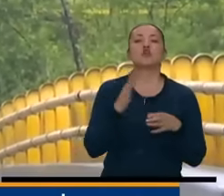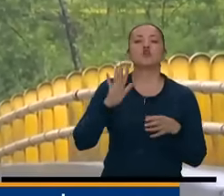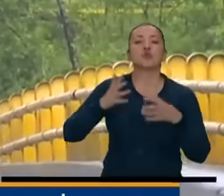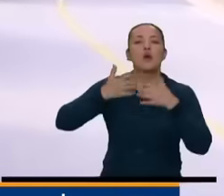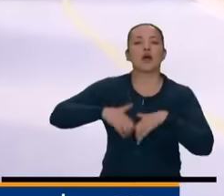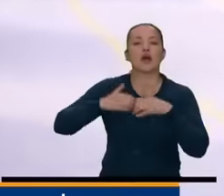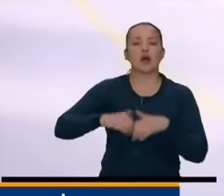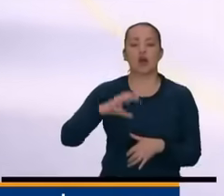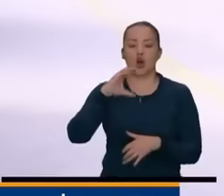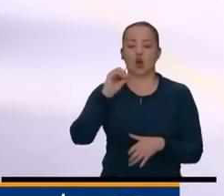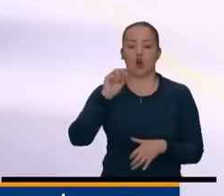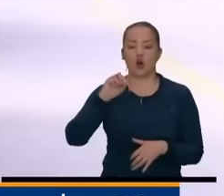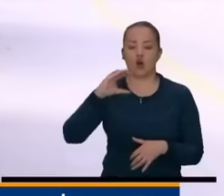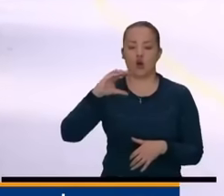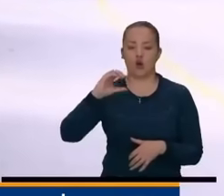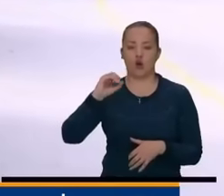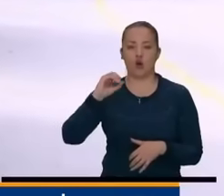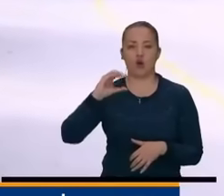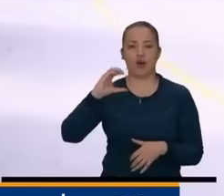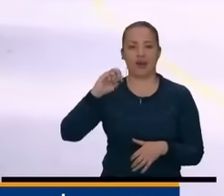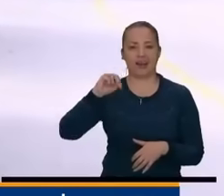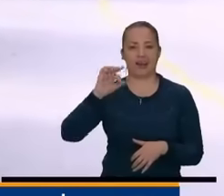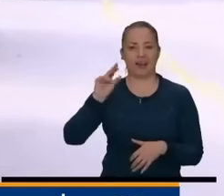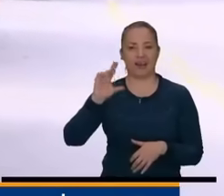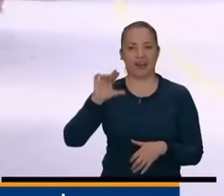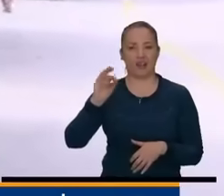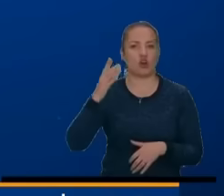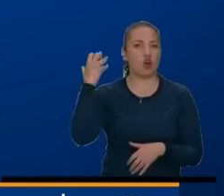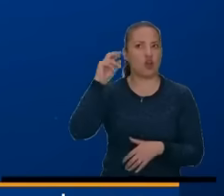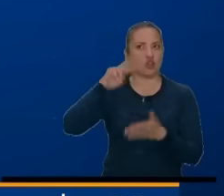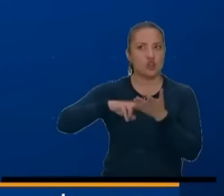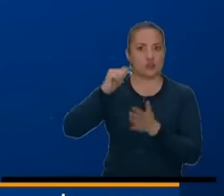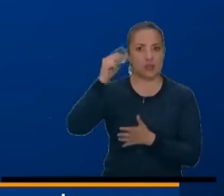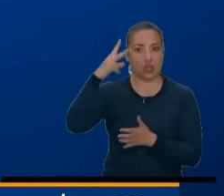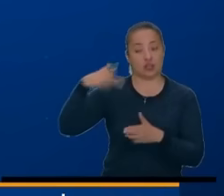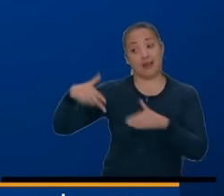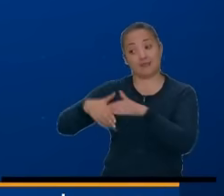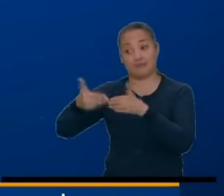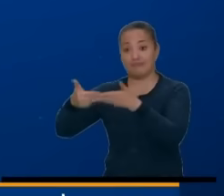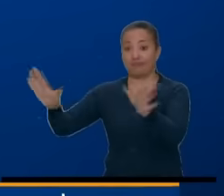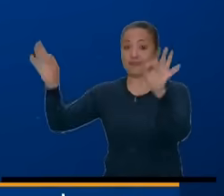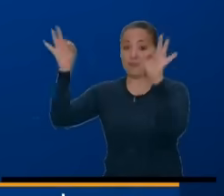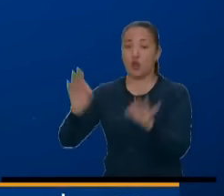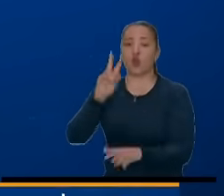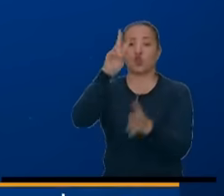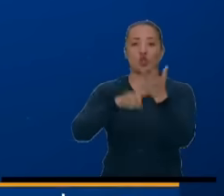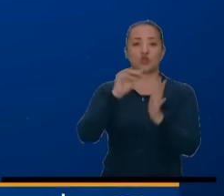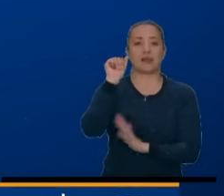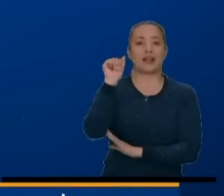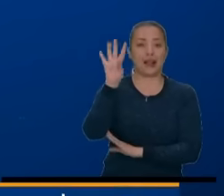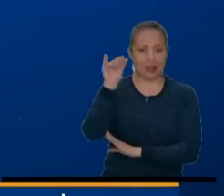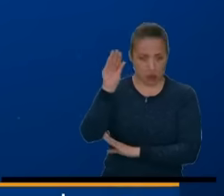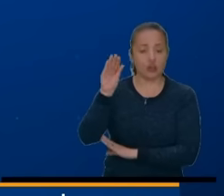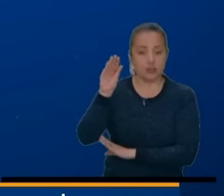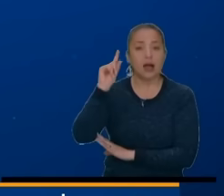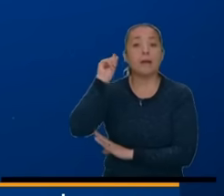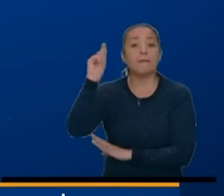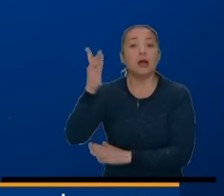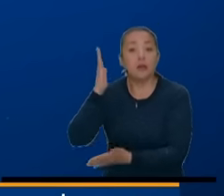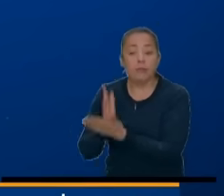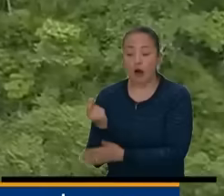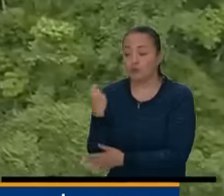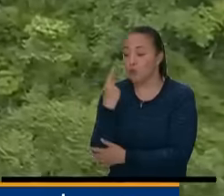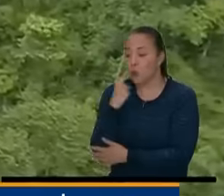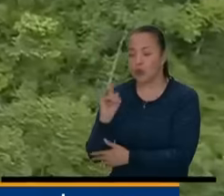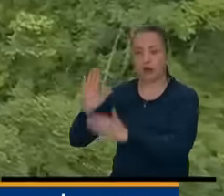compañía Conconcreto en 2013 e inaugurado en 2014. Pero así quedó tras el colapso que se presentó hace